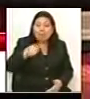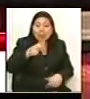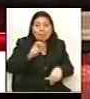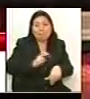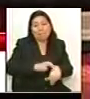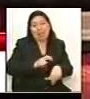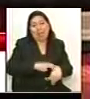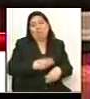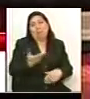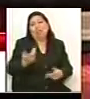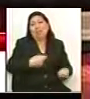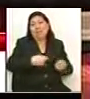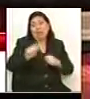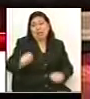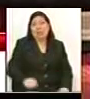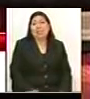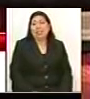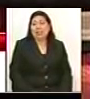y exportamos